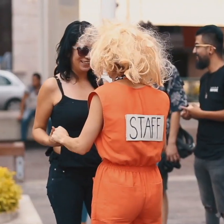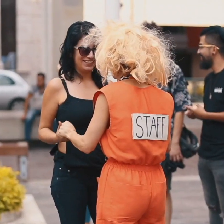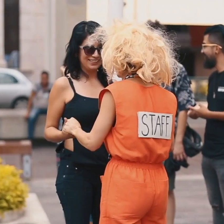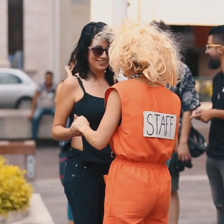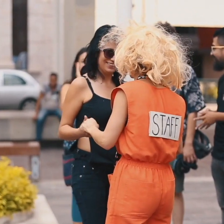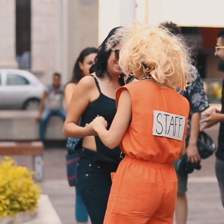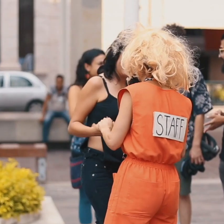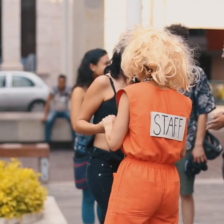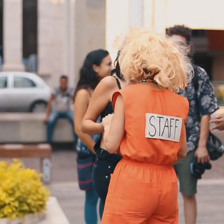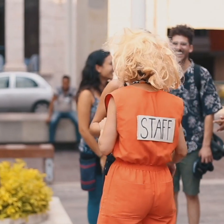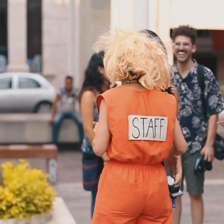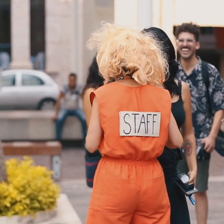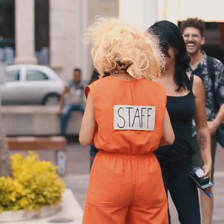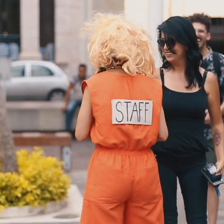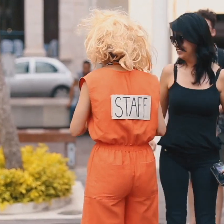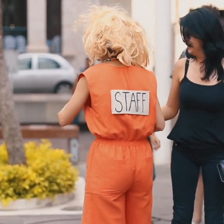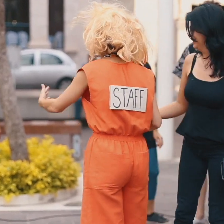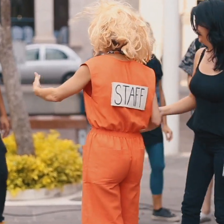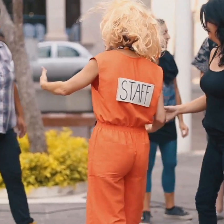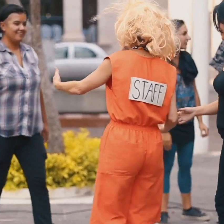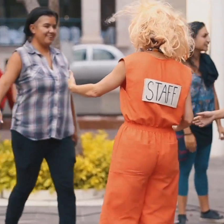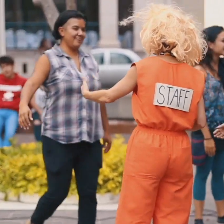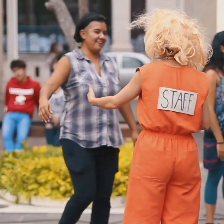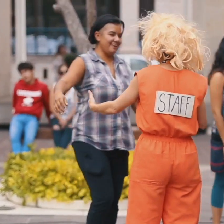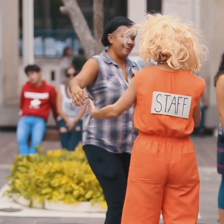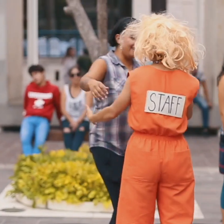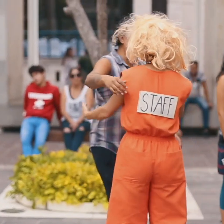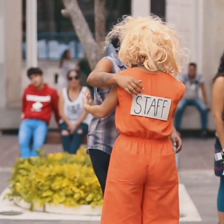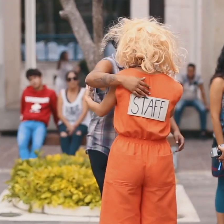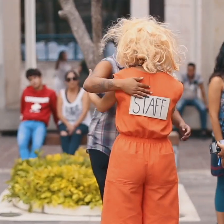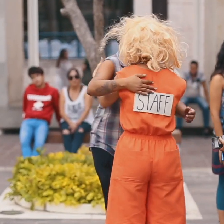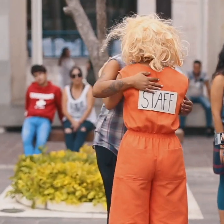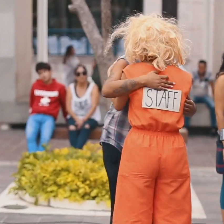más creo yo que nos estamos ahí como anclando